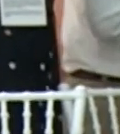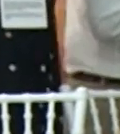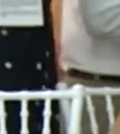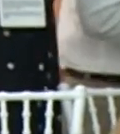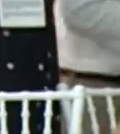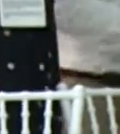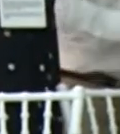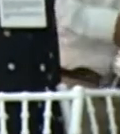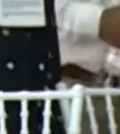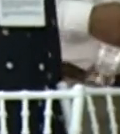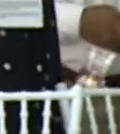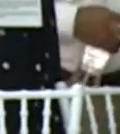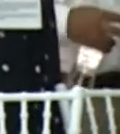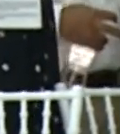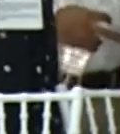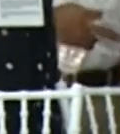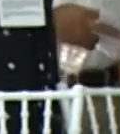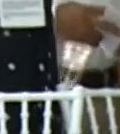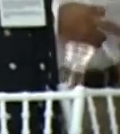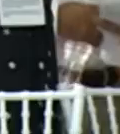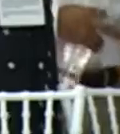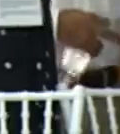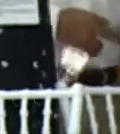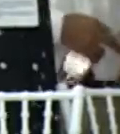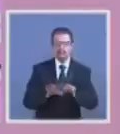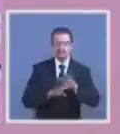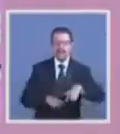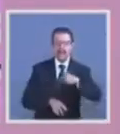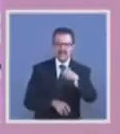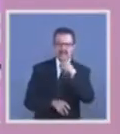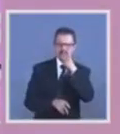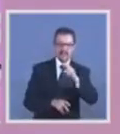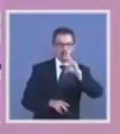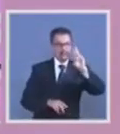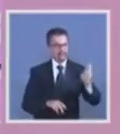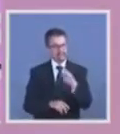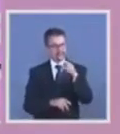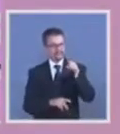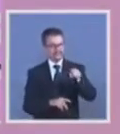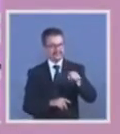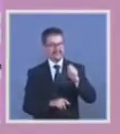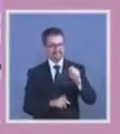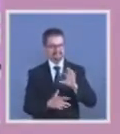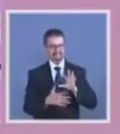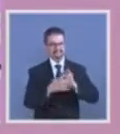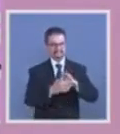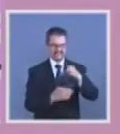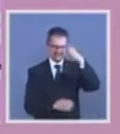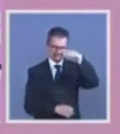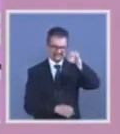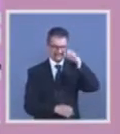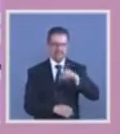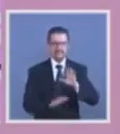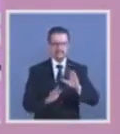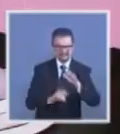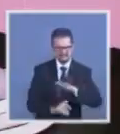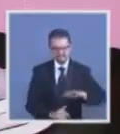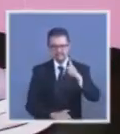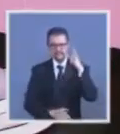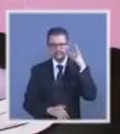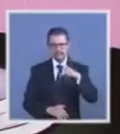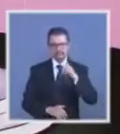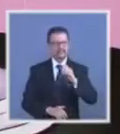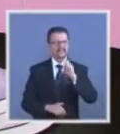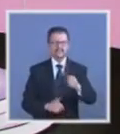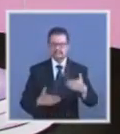estén las mejores y los mejores. Implementar programas de infraestructura, más educación e incentivos fiscales y agua